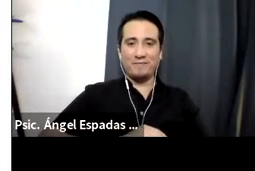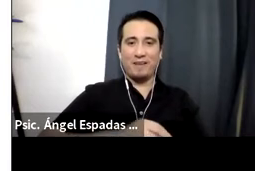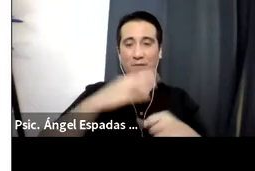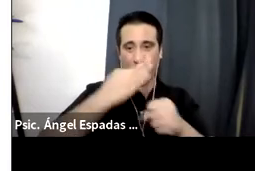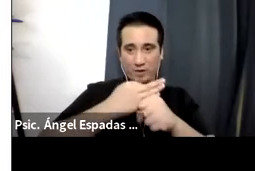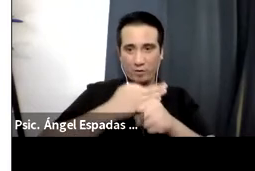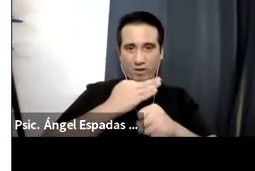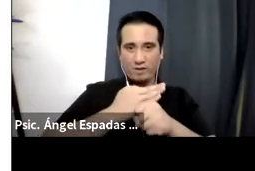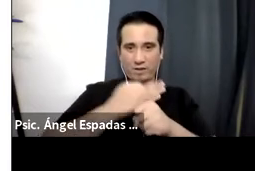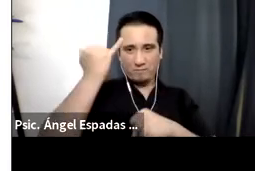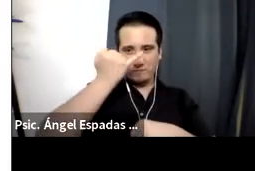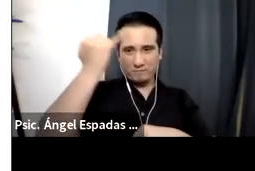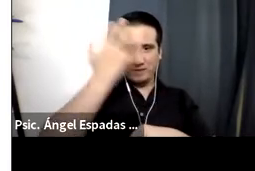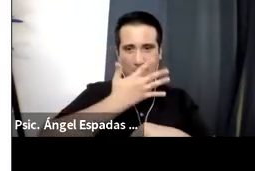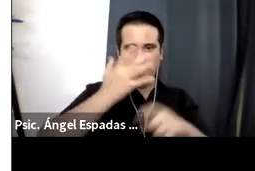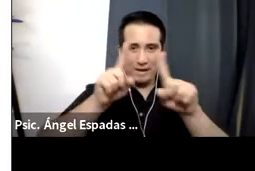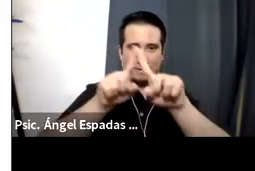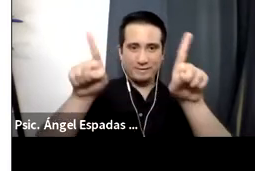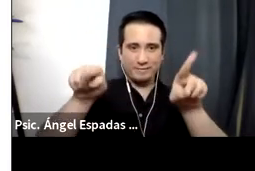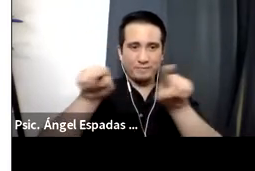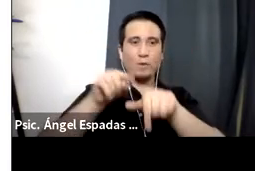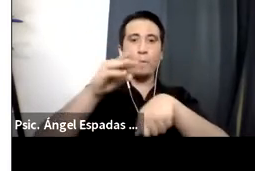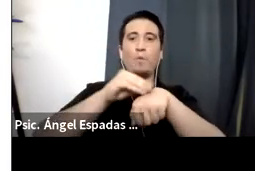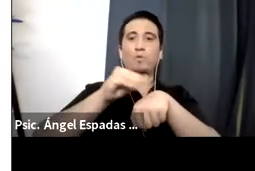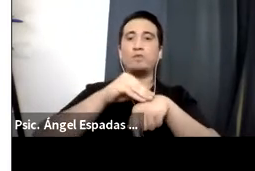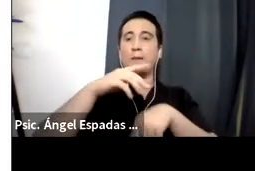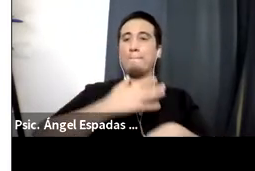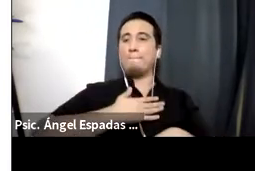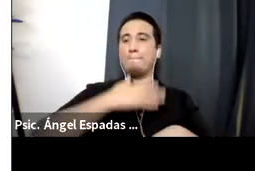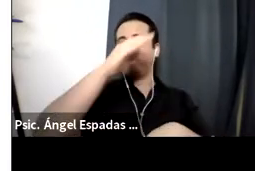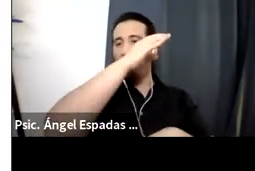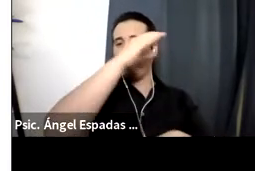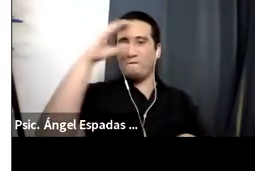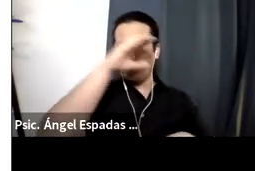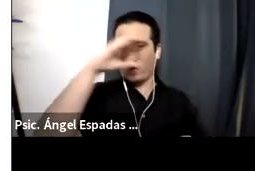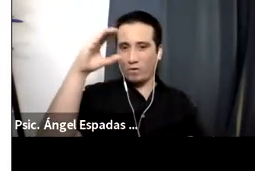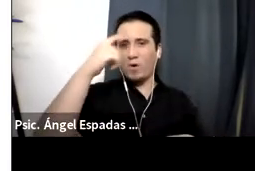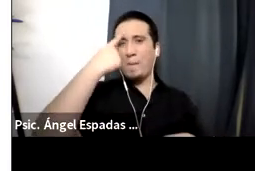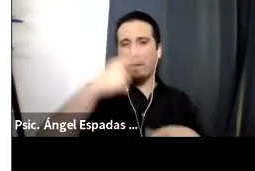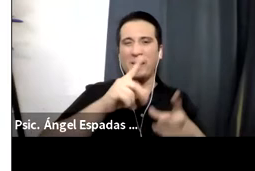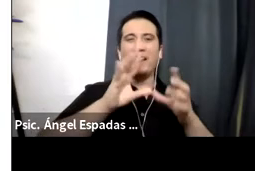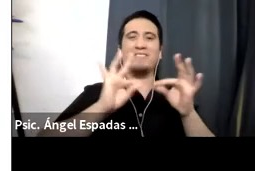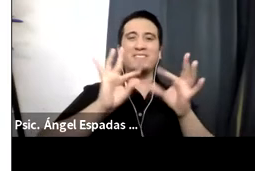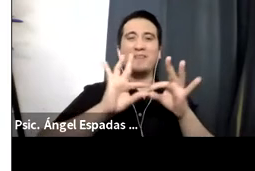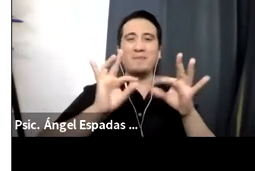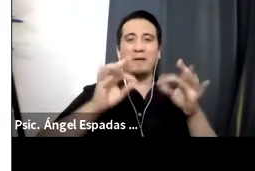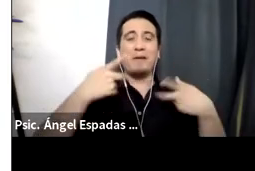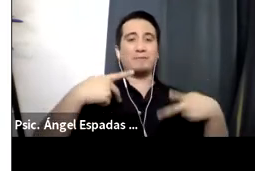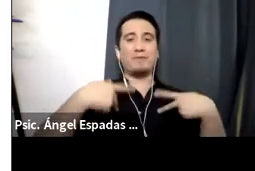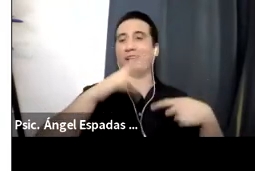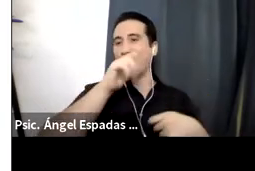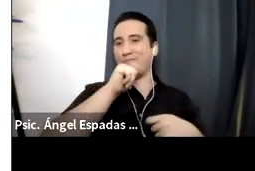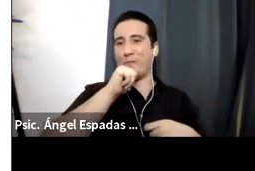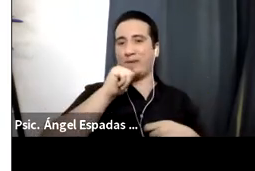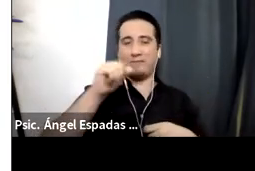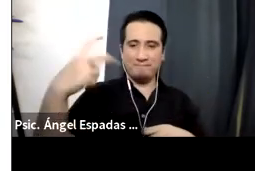ahorita, ¿no? Pues puse mi fotografía, ¿no? Y nada más un poco para describirme para aquellos que no me pueden ver